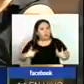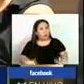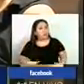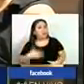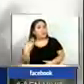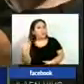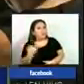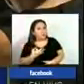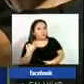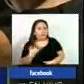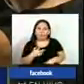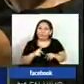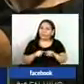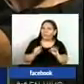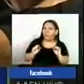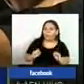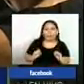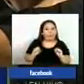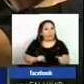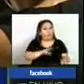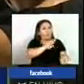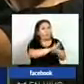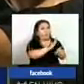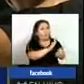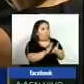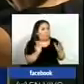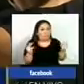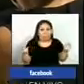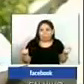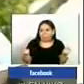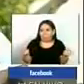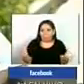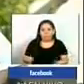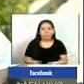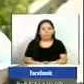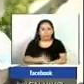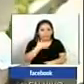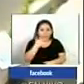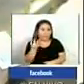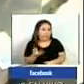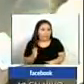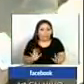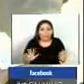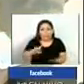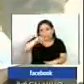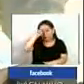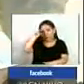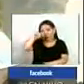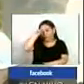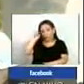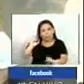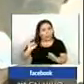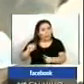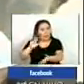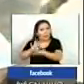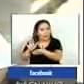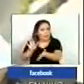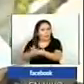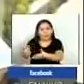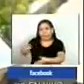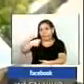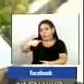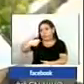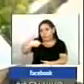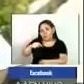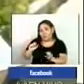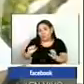necesita, pero era imposible comprarlas porque no tiene dinero. Sinceramente, como no está trabajando, no puede comprar una medicina para